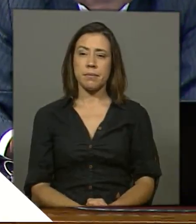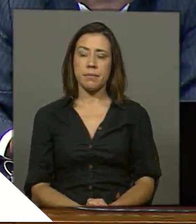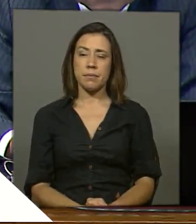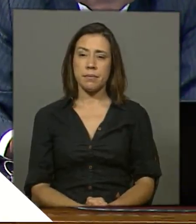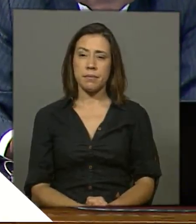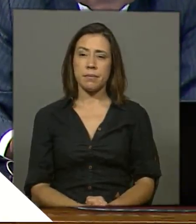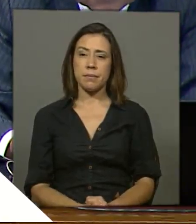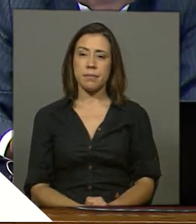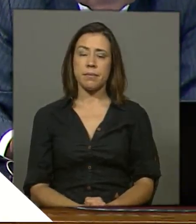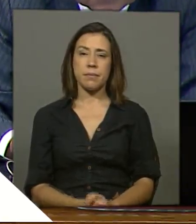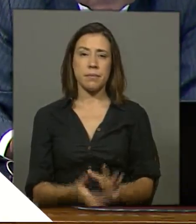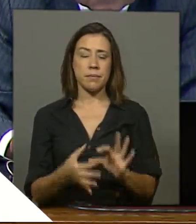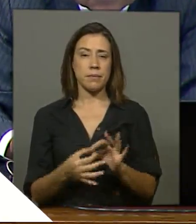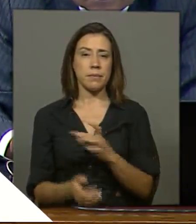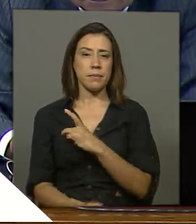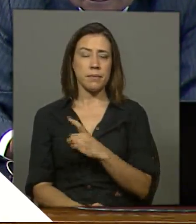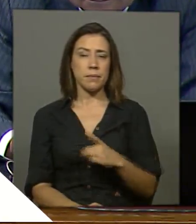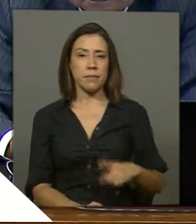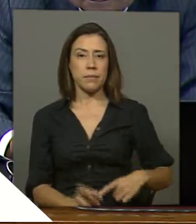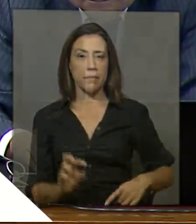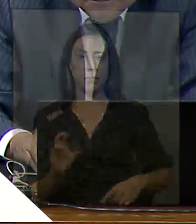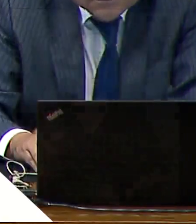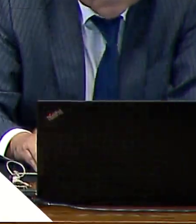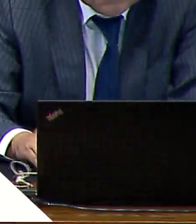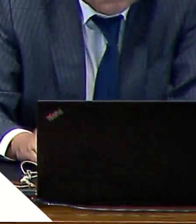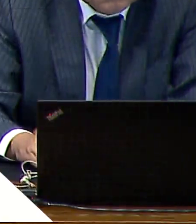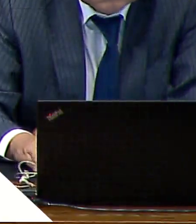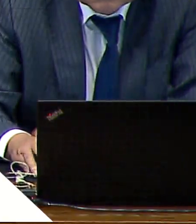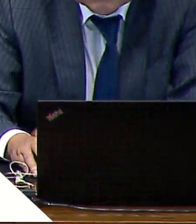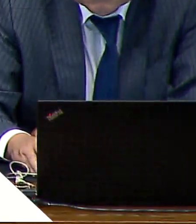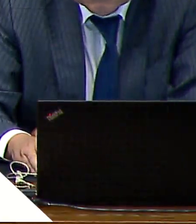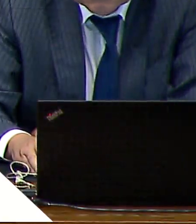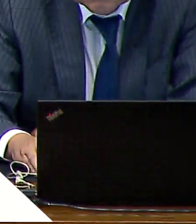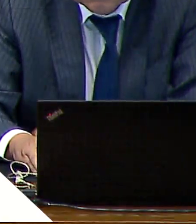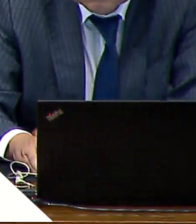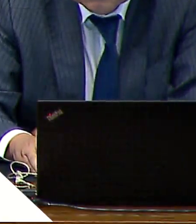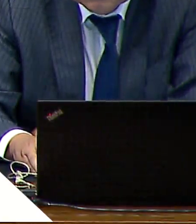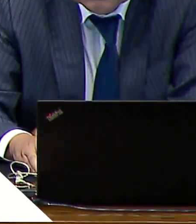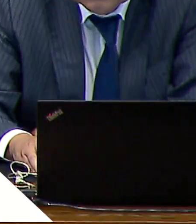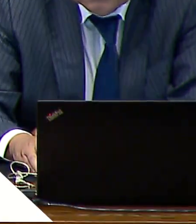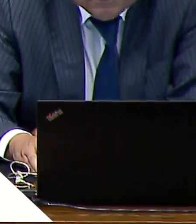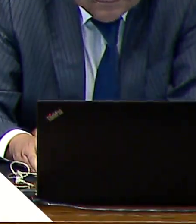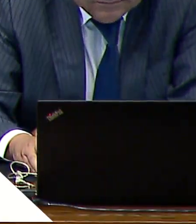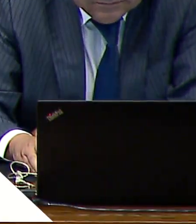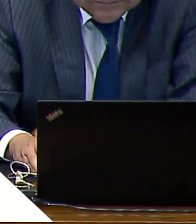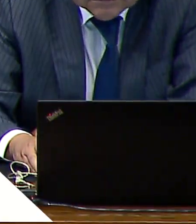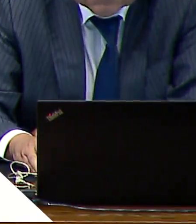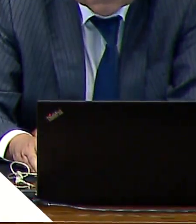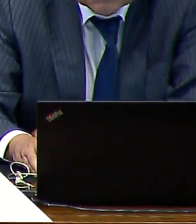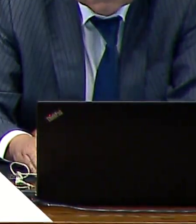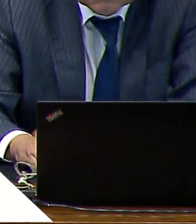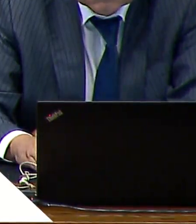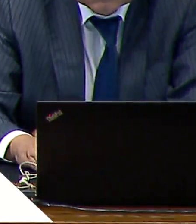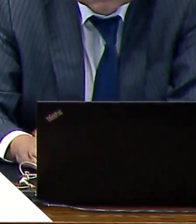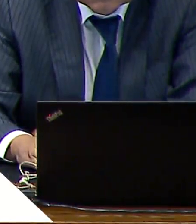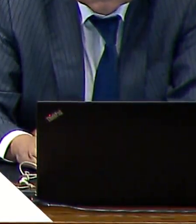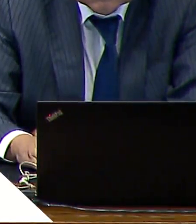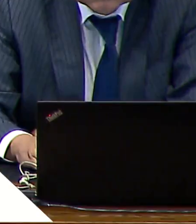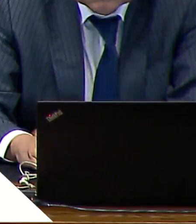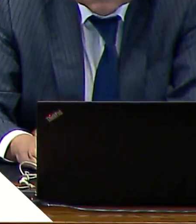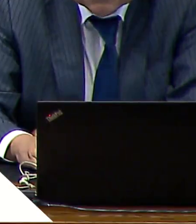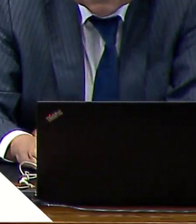presidente Gracias diputado Pérez en el tiempo en los 5 minutos del partido comunista Le ofrezco la palabra al diputado señor